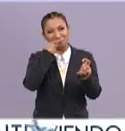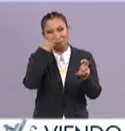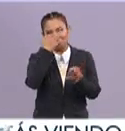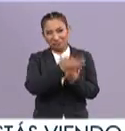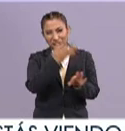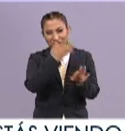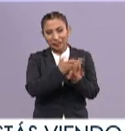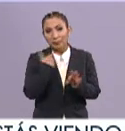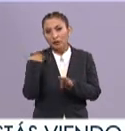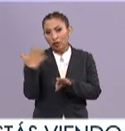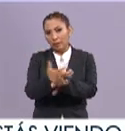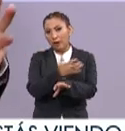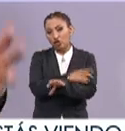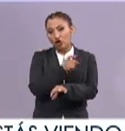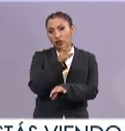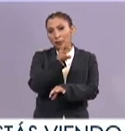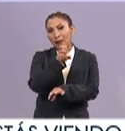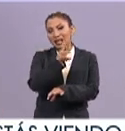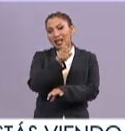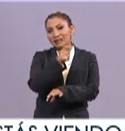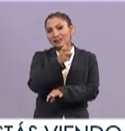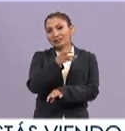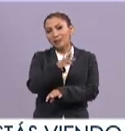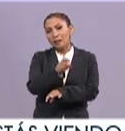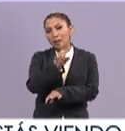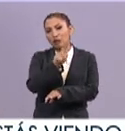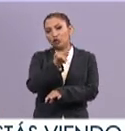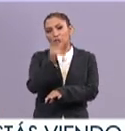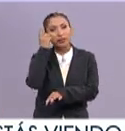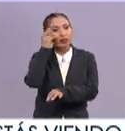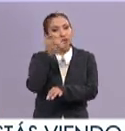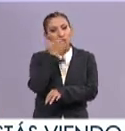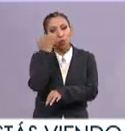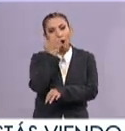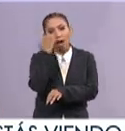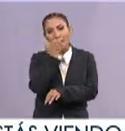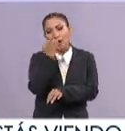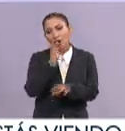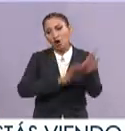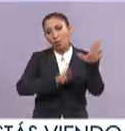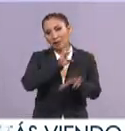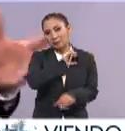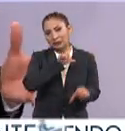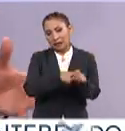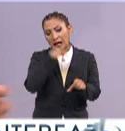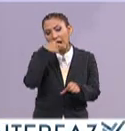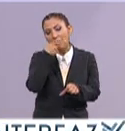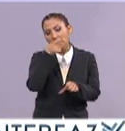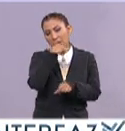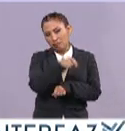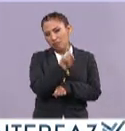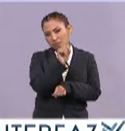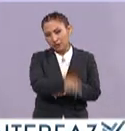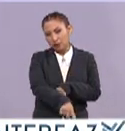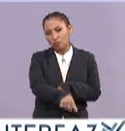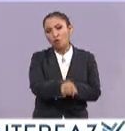estamos hablando, para ello nos acompaña la doctora María Esther Basurto López, directora de la Escuela Normal de Especialización, donde hablamos pues precisamente del